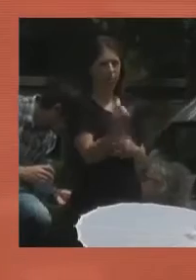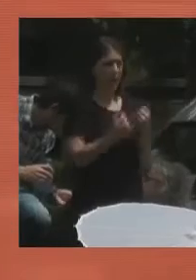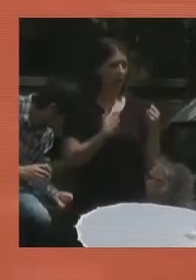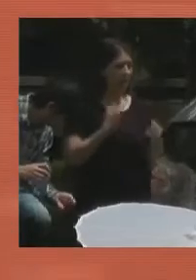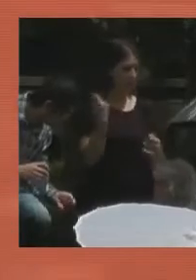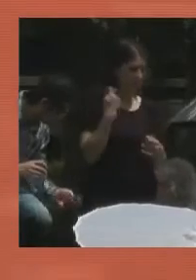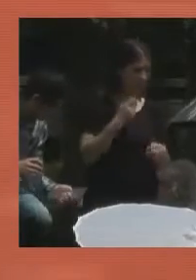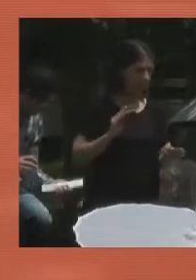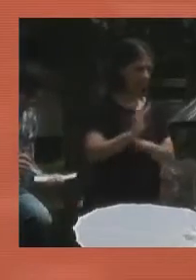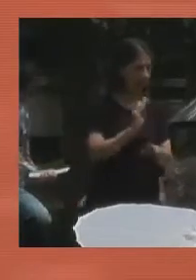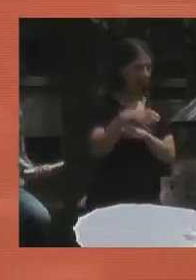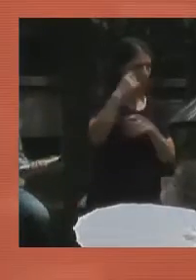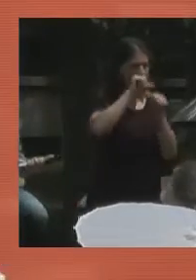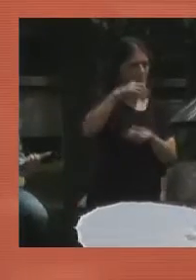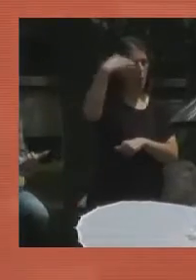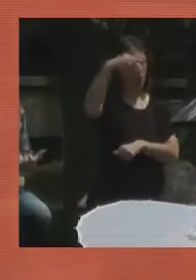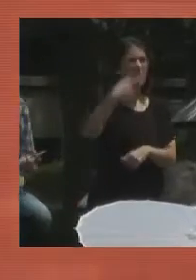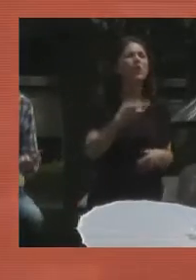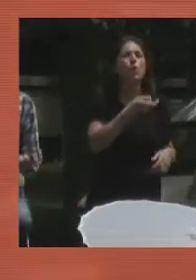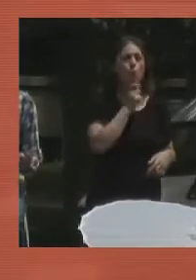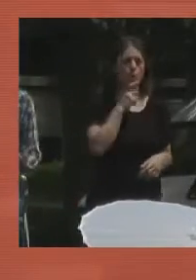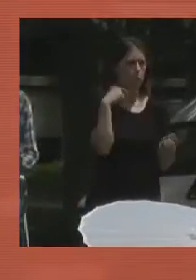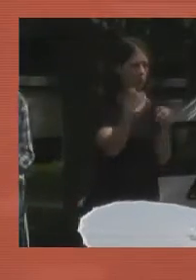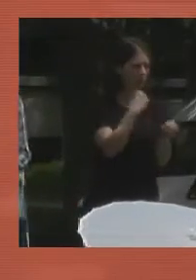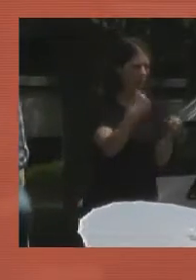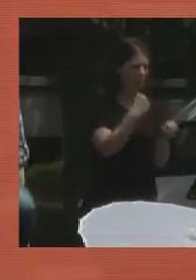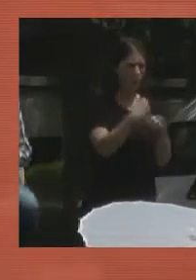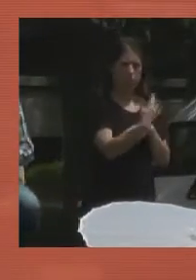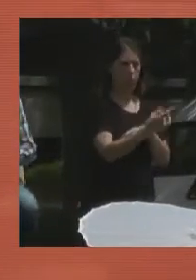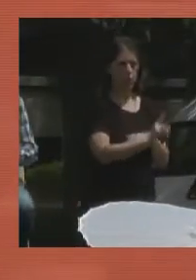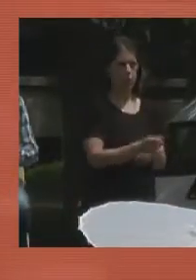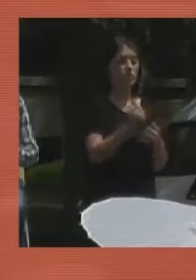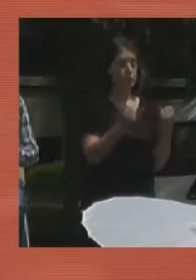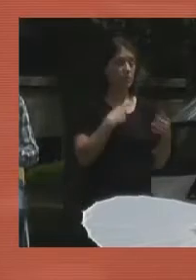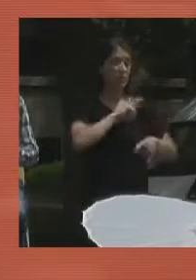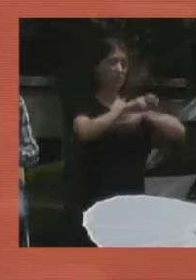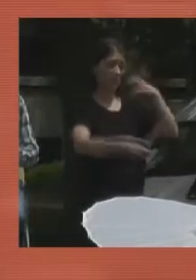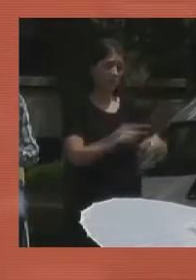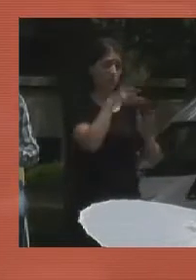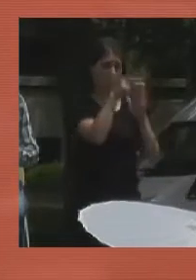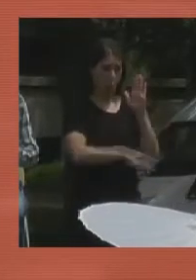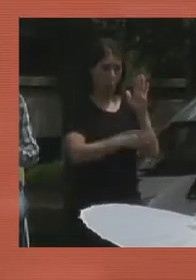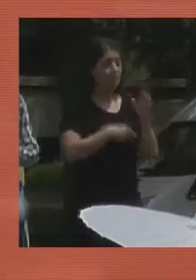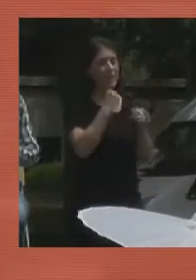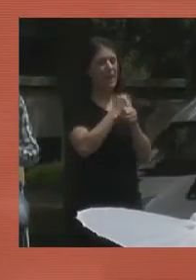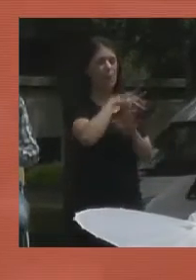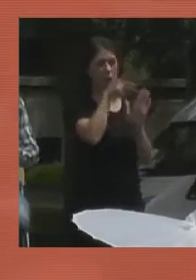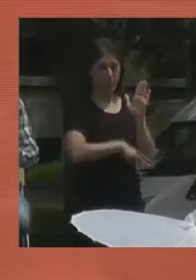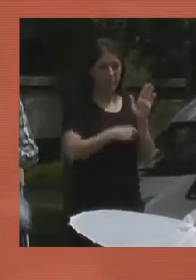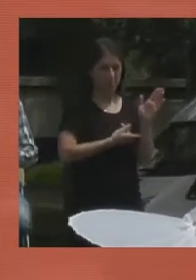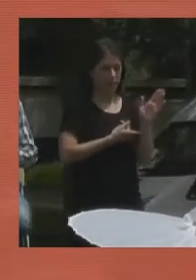as pensións é que o traballo non sea basura. Eso precisa unha modificación da normativa laboral. E que vamos facer